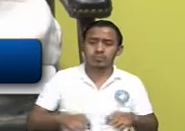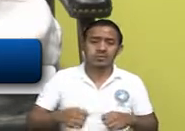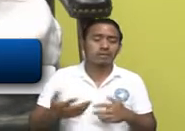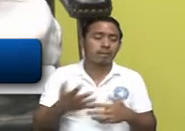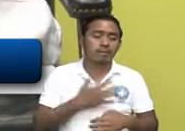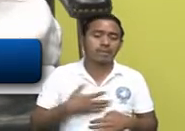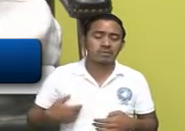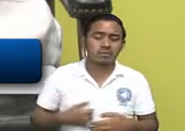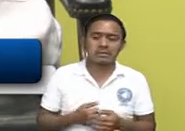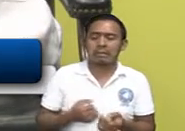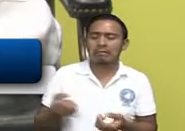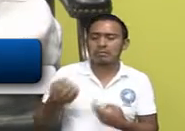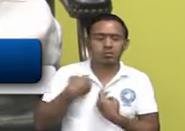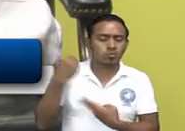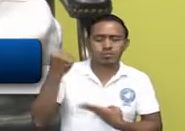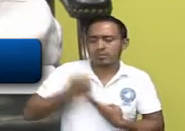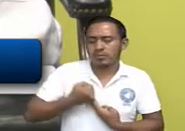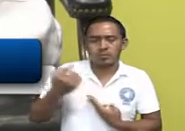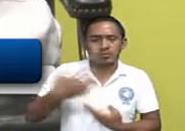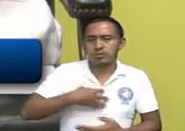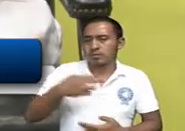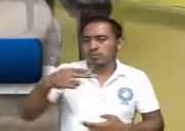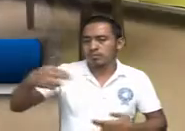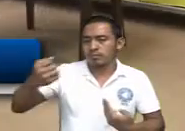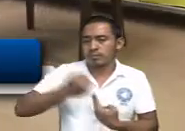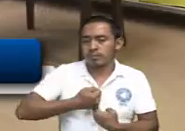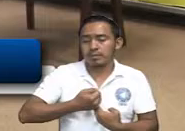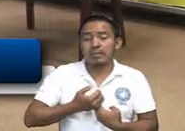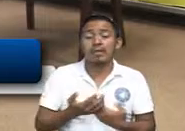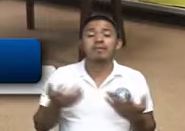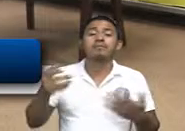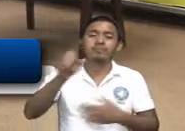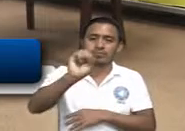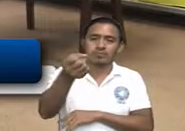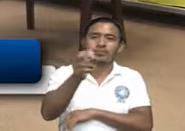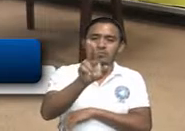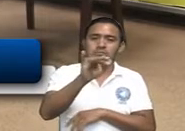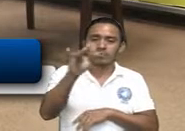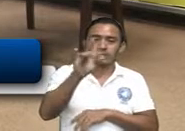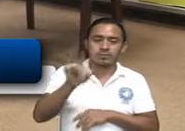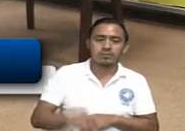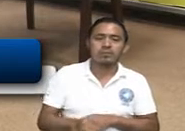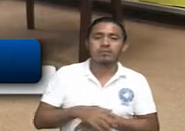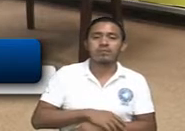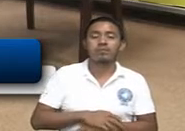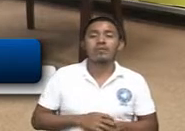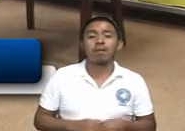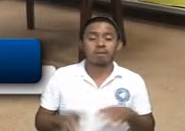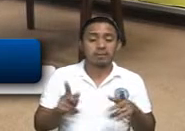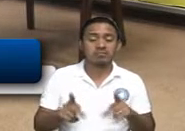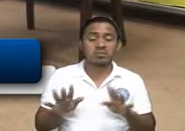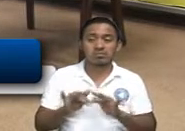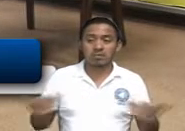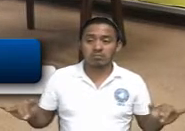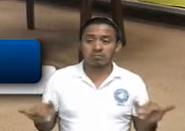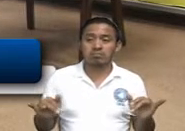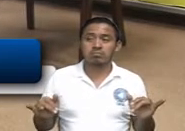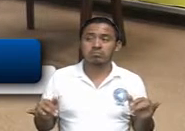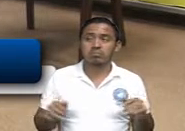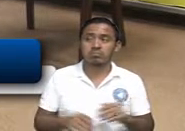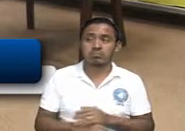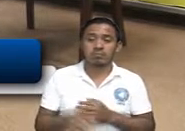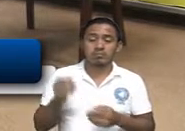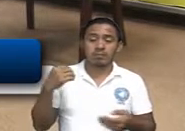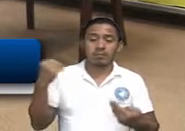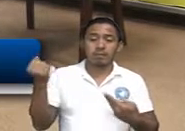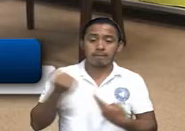también suicida. Entonces por eso es que también se habla que el suicidio, después de que una persona se suicida, afecta a más de 25 personas